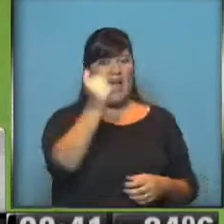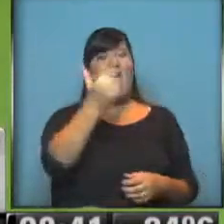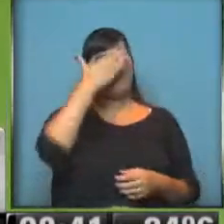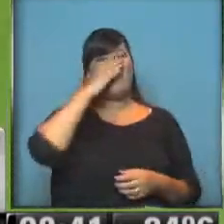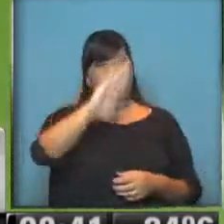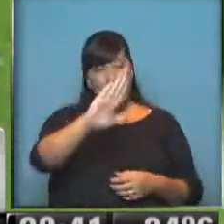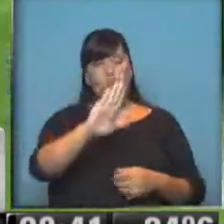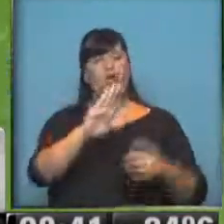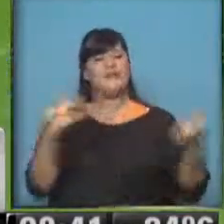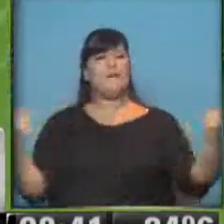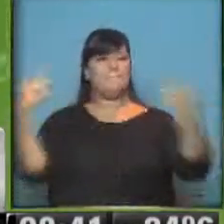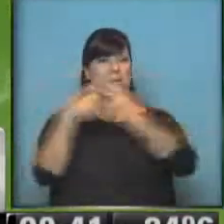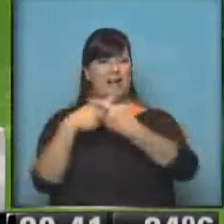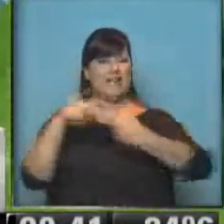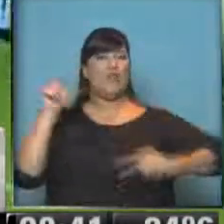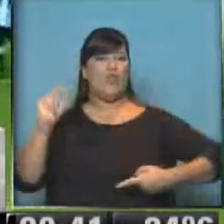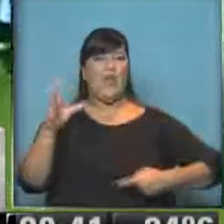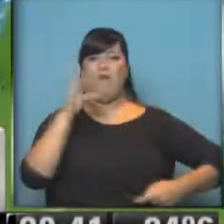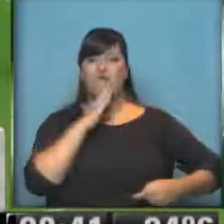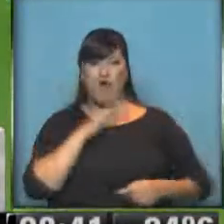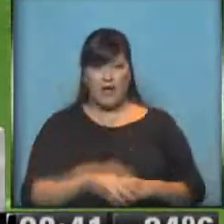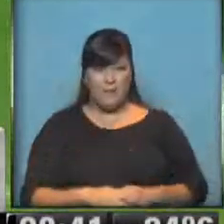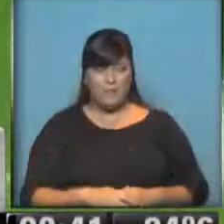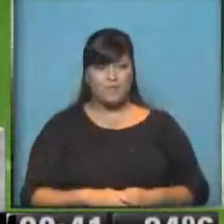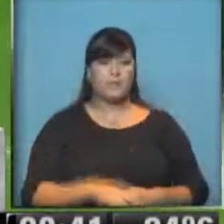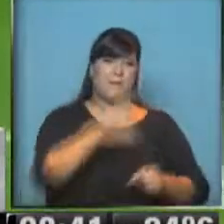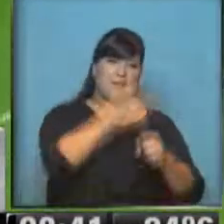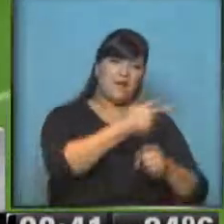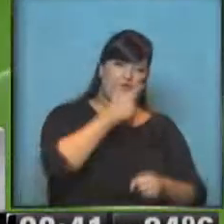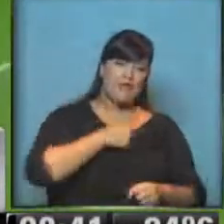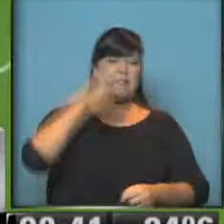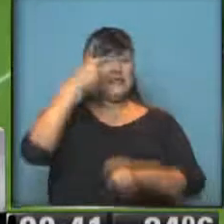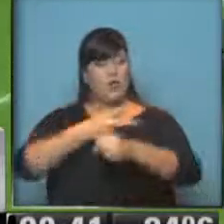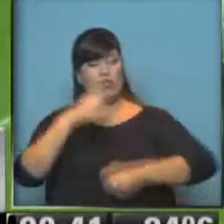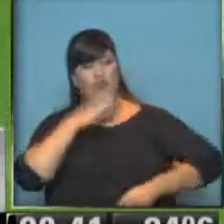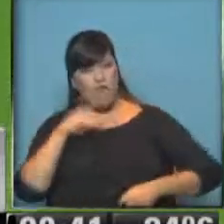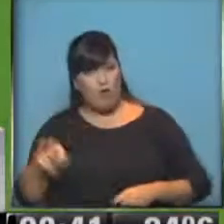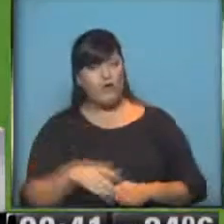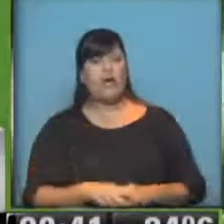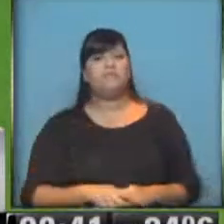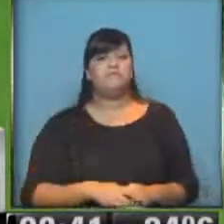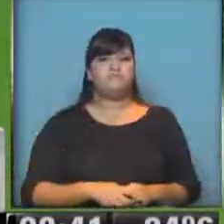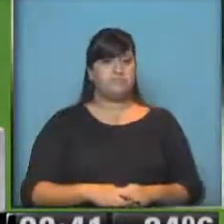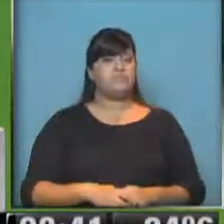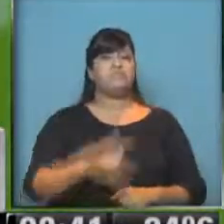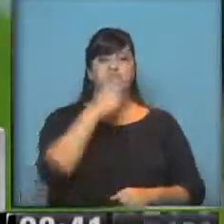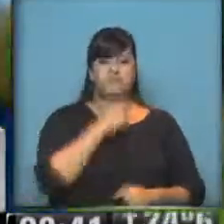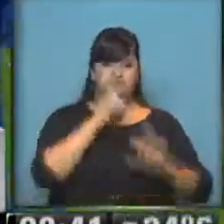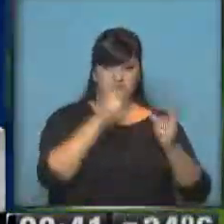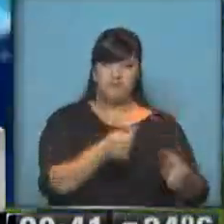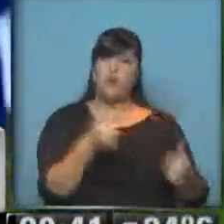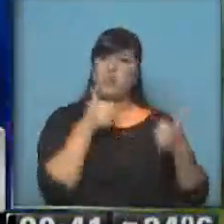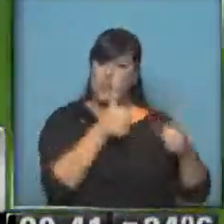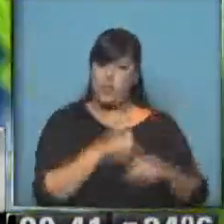del equipo del Vasco Arruabarrena. Está muy bien posicionado en lo que es su grupo. Racing resignó